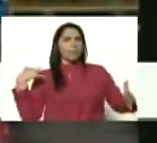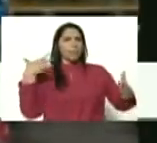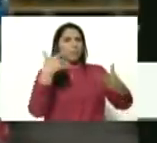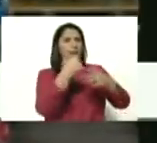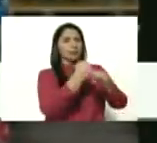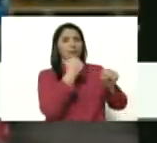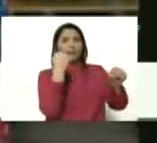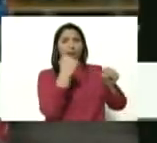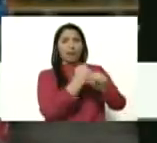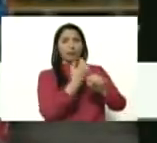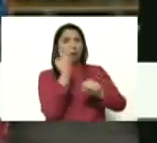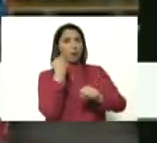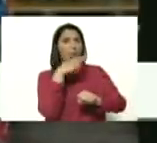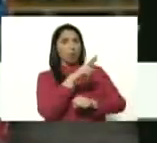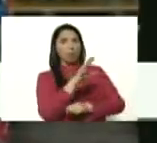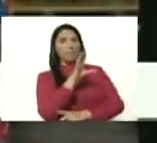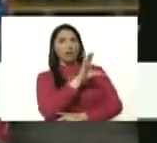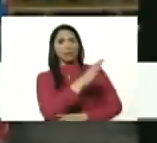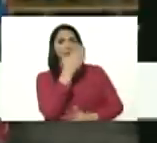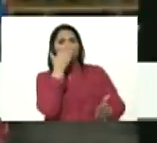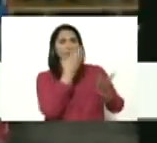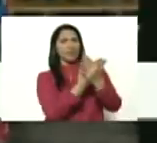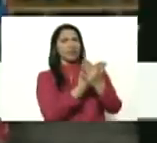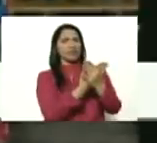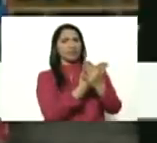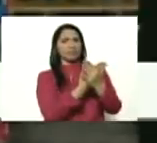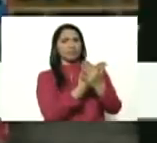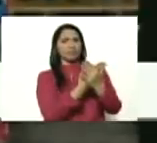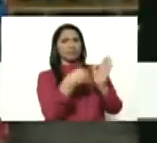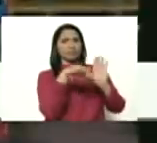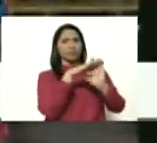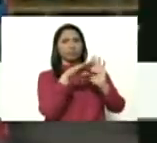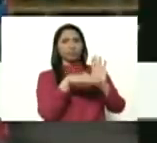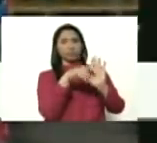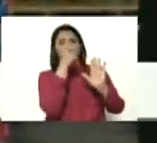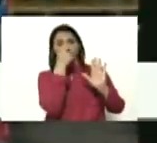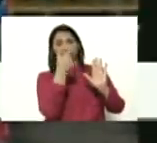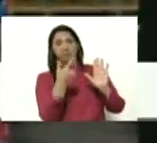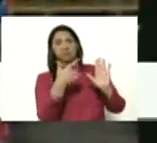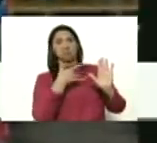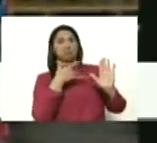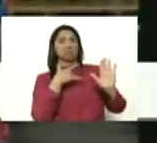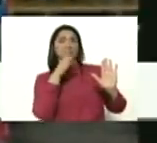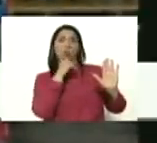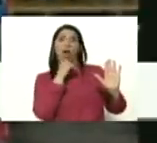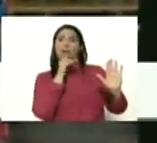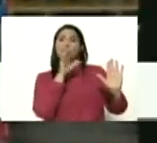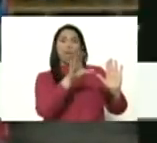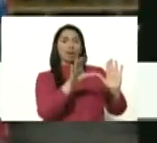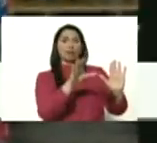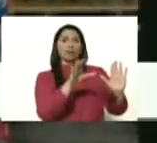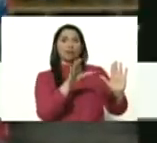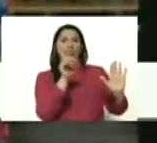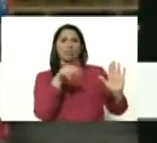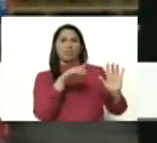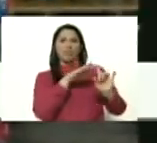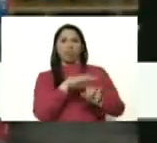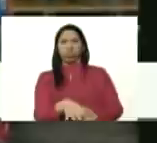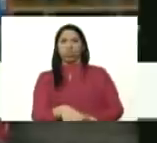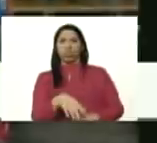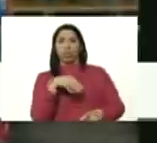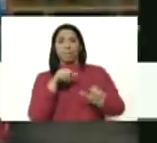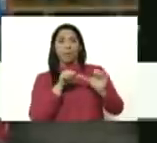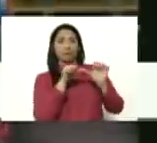país frente a la posición apátrida de destrucción que ha mantenido